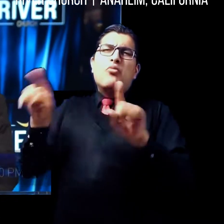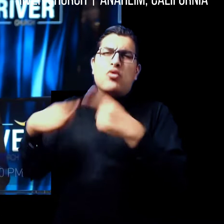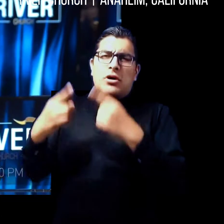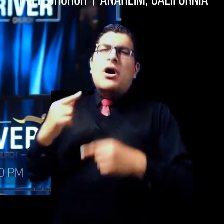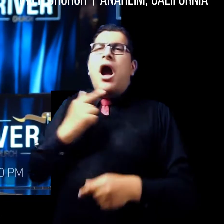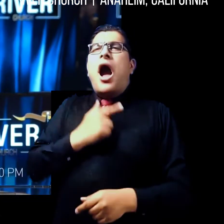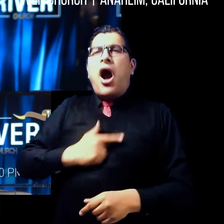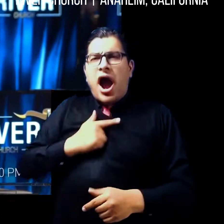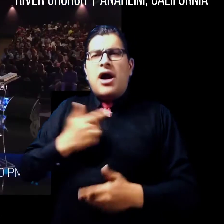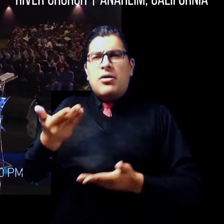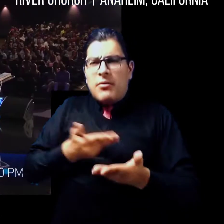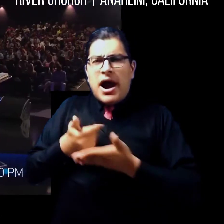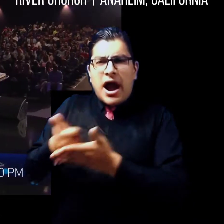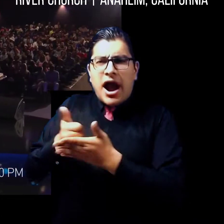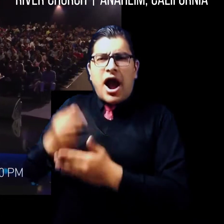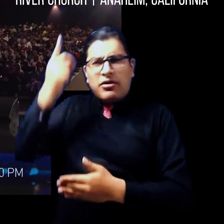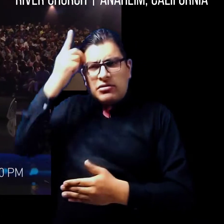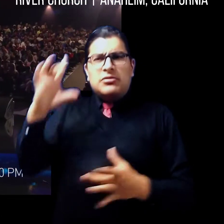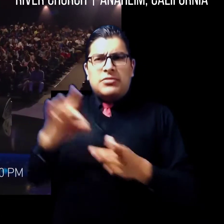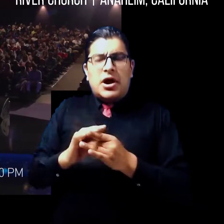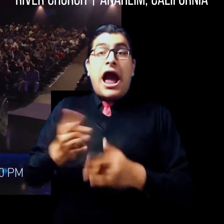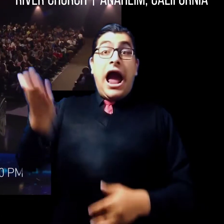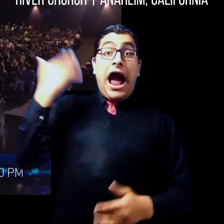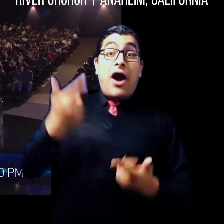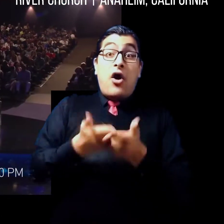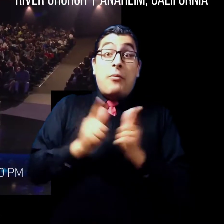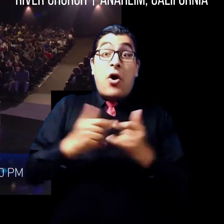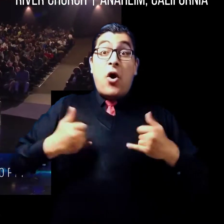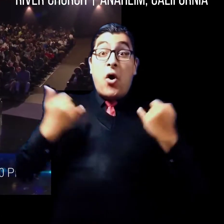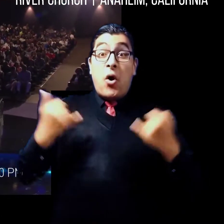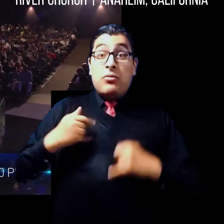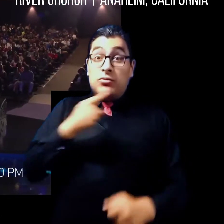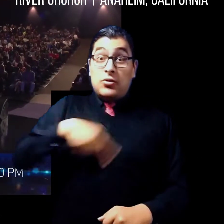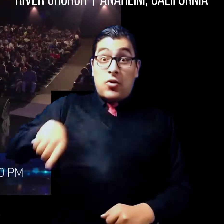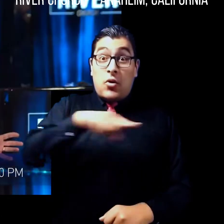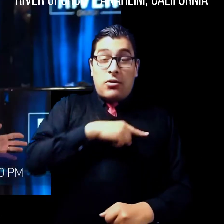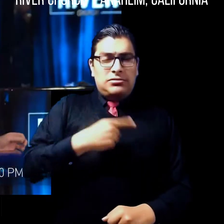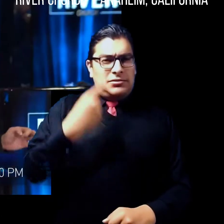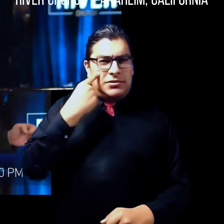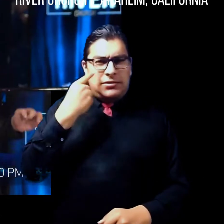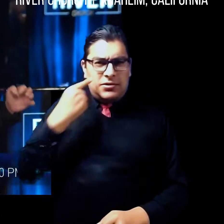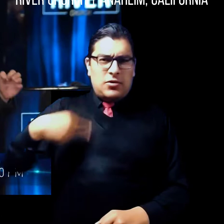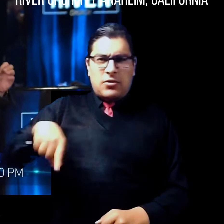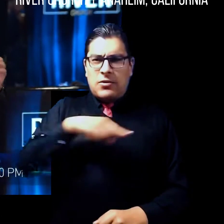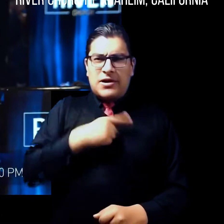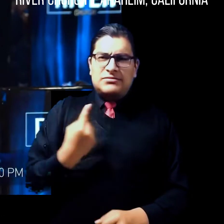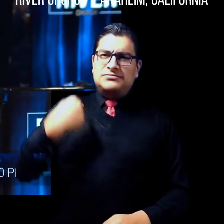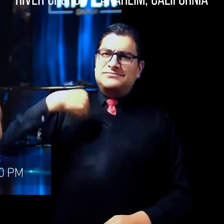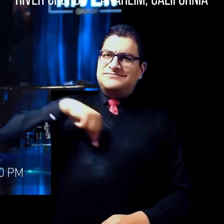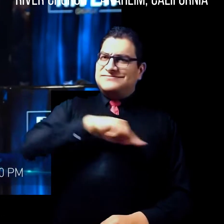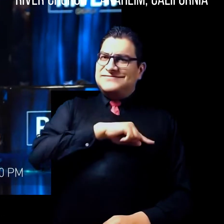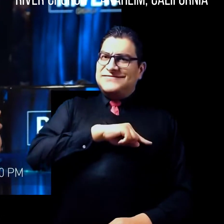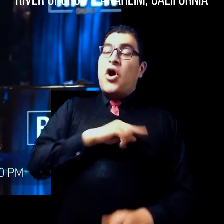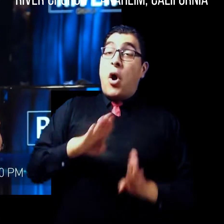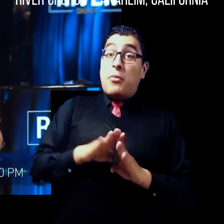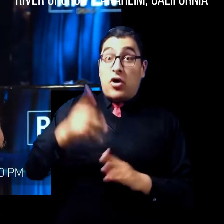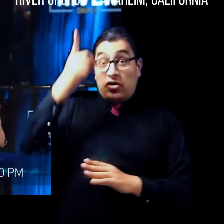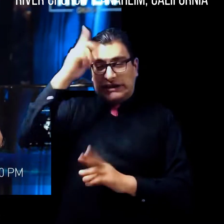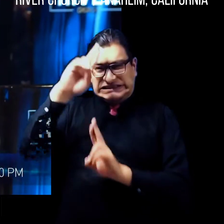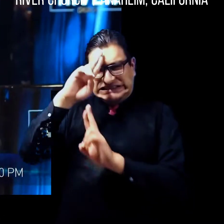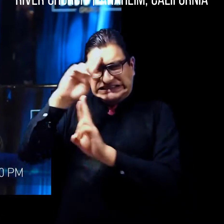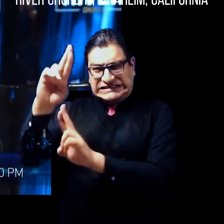al Señor. Los jóvenes de aquel entonces, los adolescentes, fundamentalmente teníamos temor de